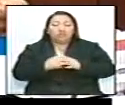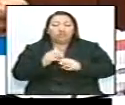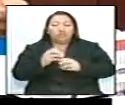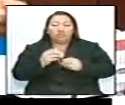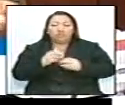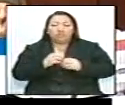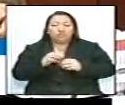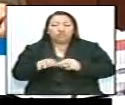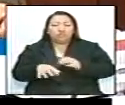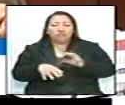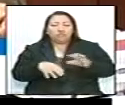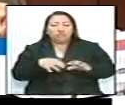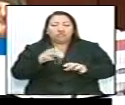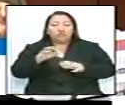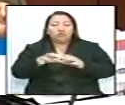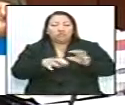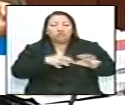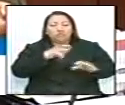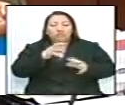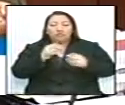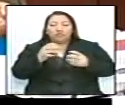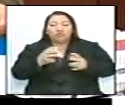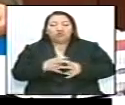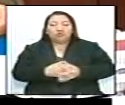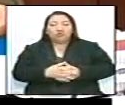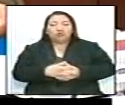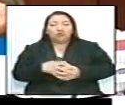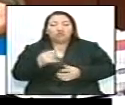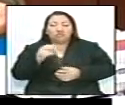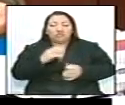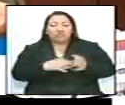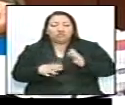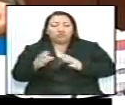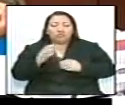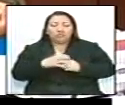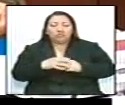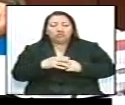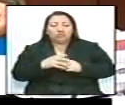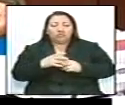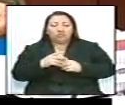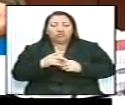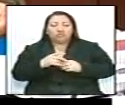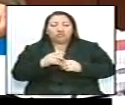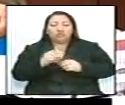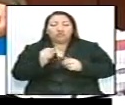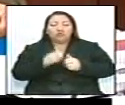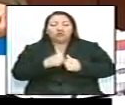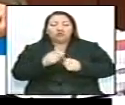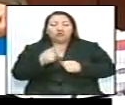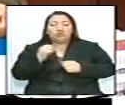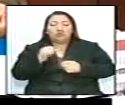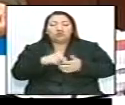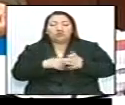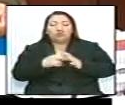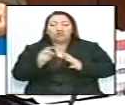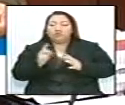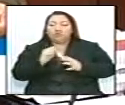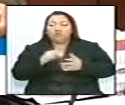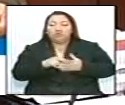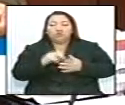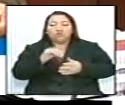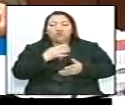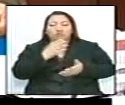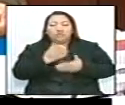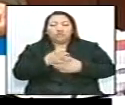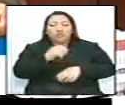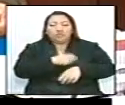todas las instancias. Galopante. Y hay que buscarle una salida, que creo que no está en la situación de